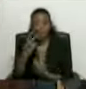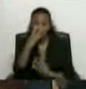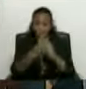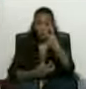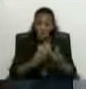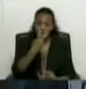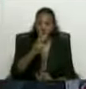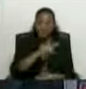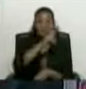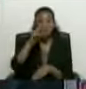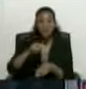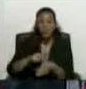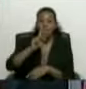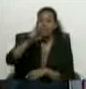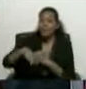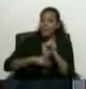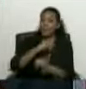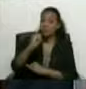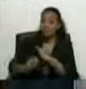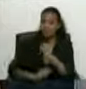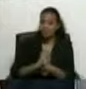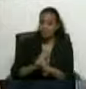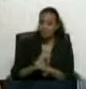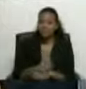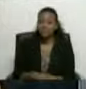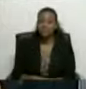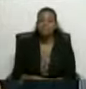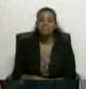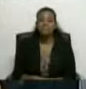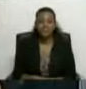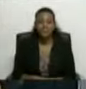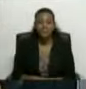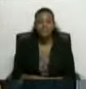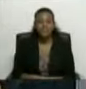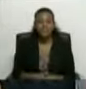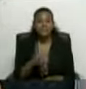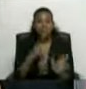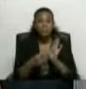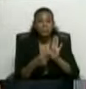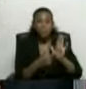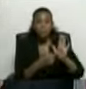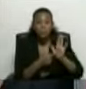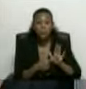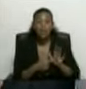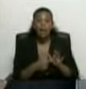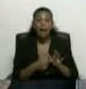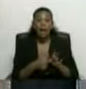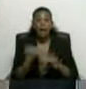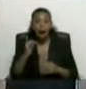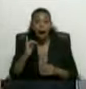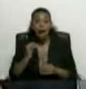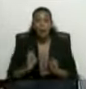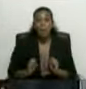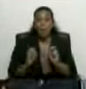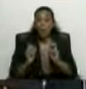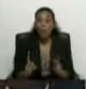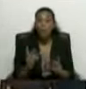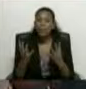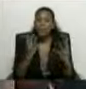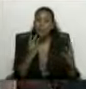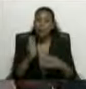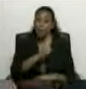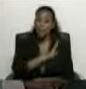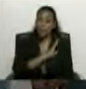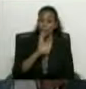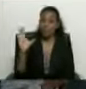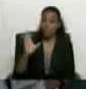visitas nacionales e internacionales. Asimismo, también se demostraron las potencialidades del turismo